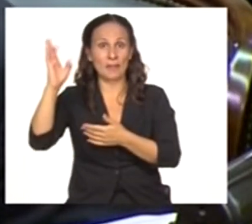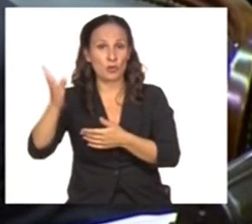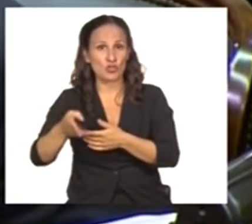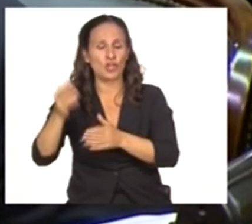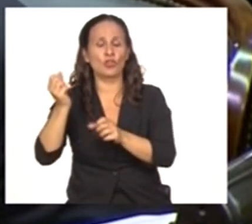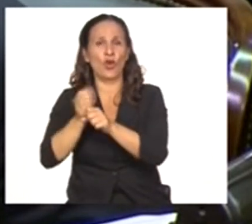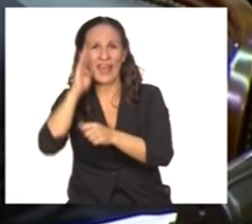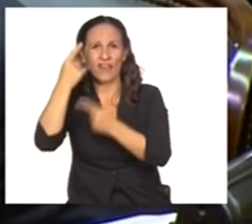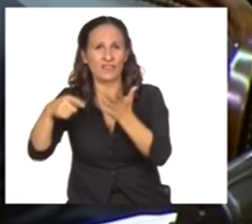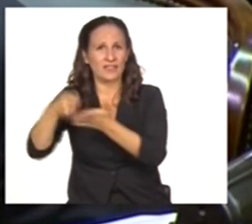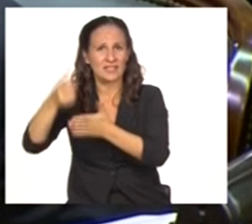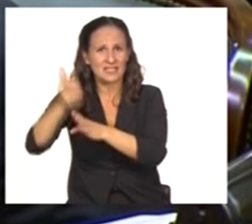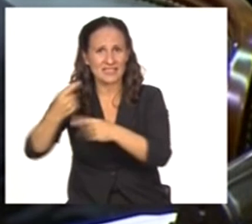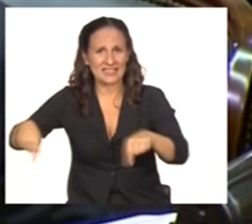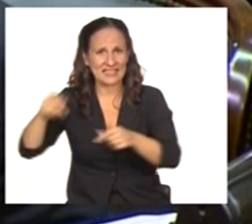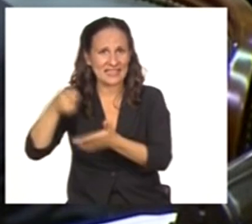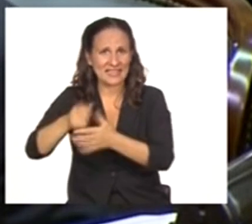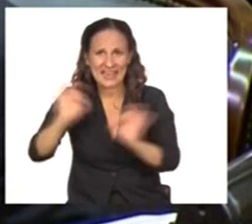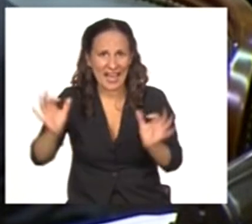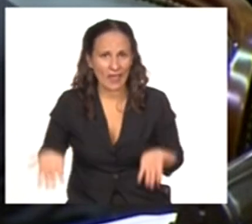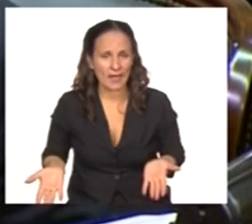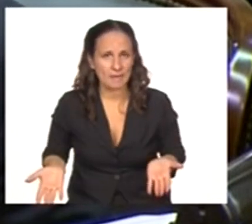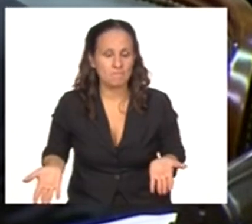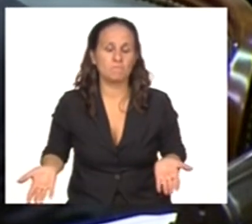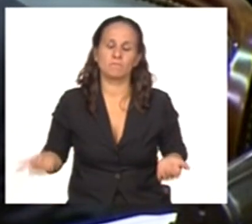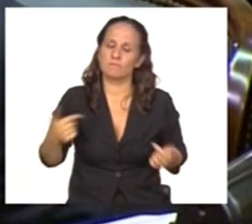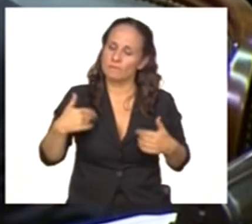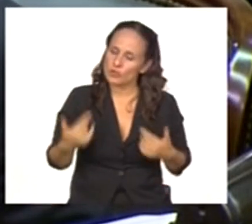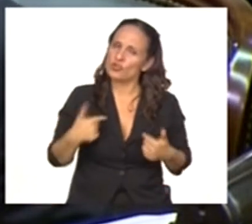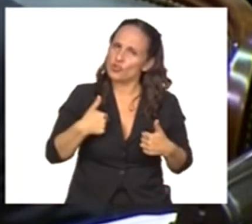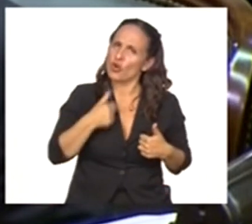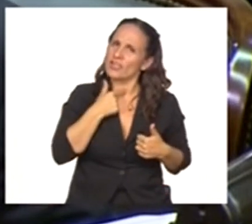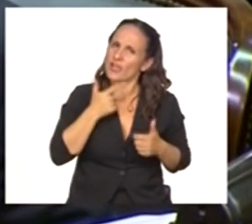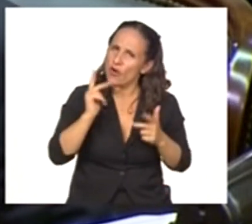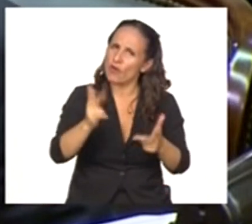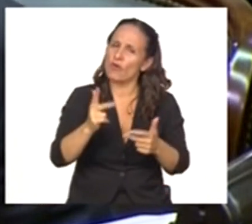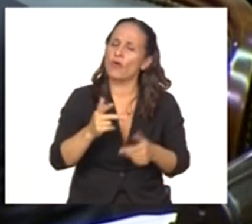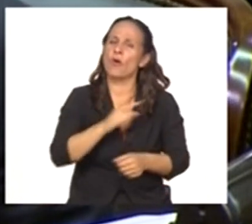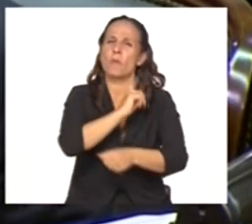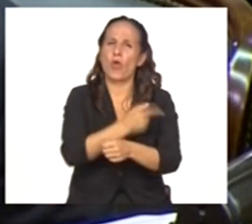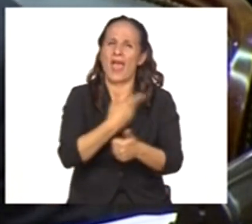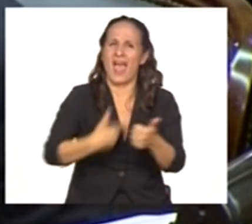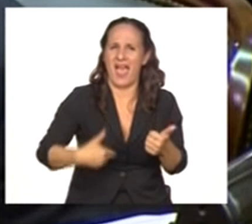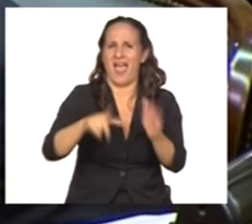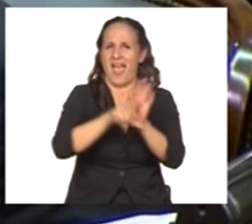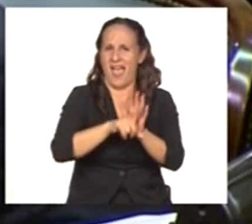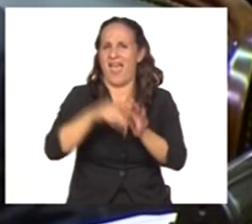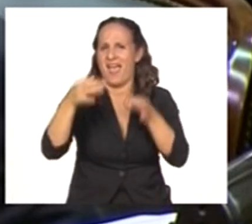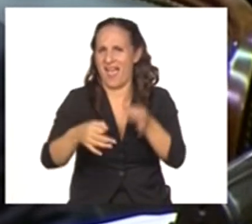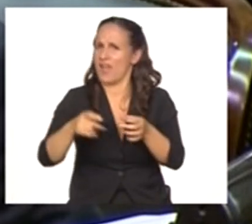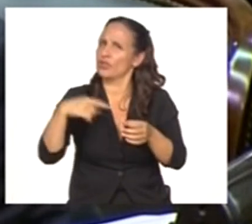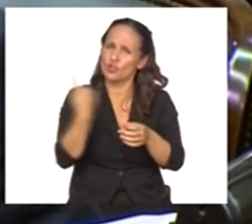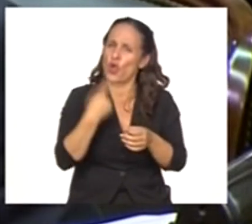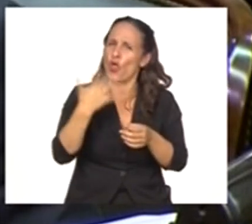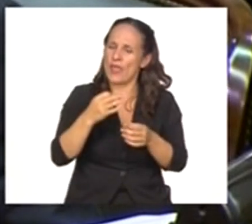Por eso, yo no quiero dejar de mencionar la necesidad de que todos los poderes del Estado tengamos una visión mucho